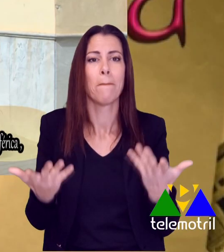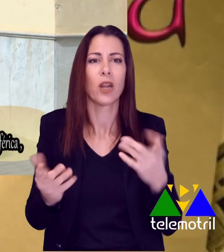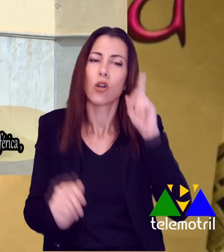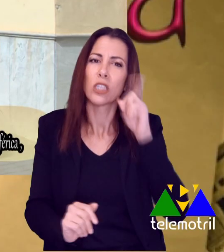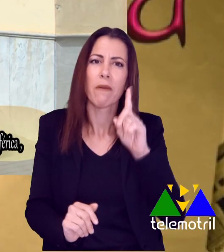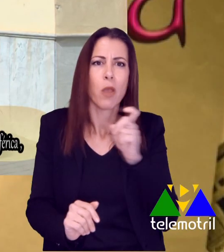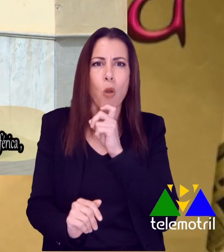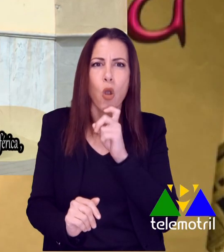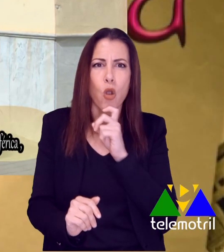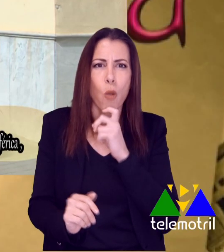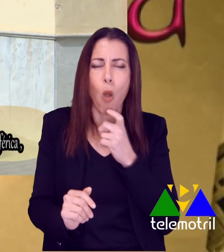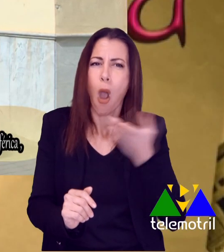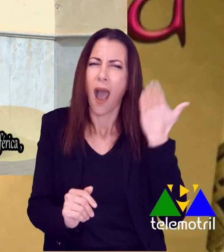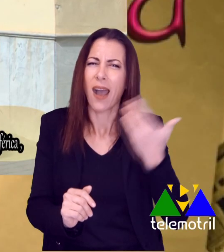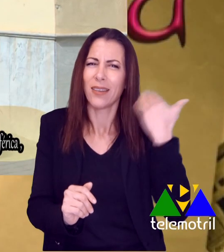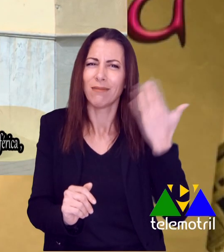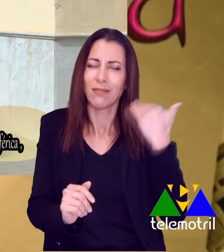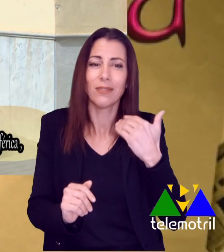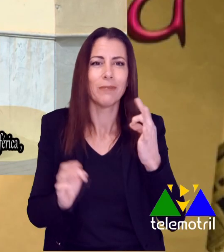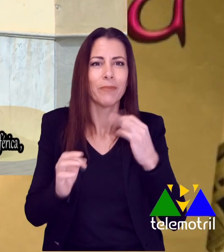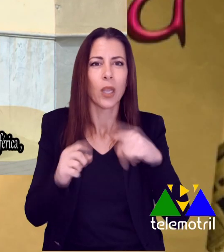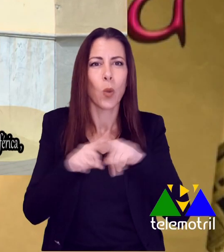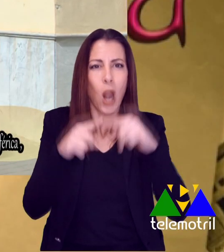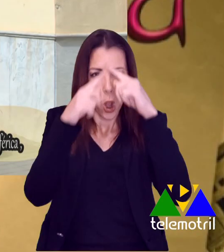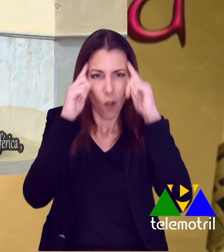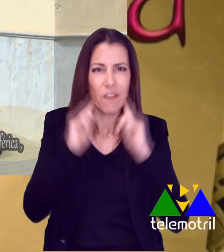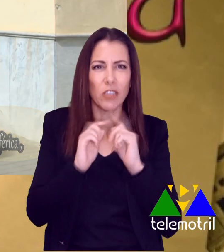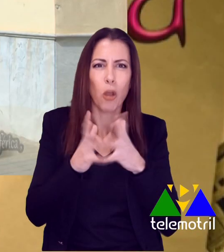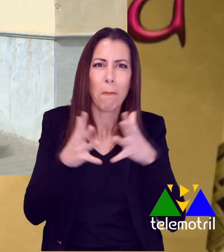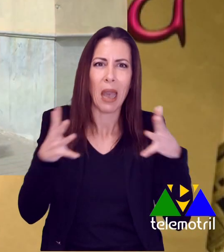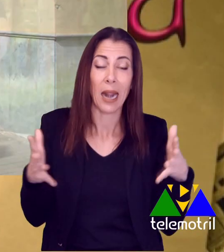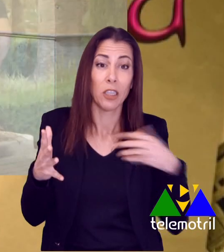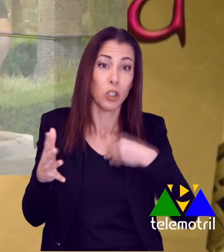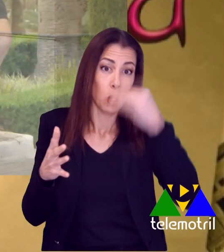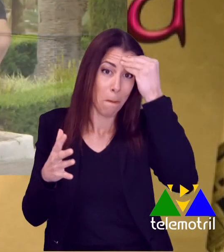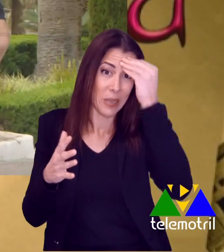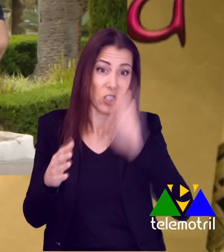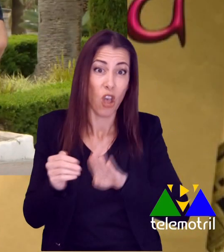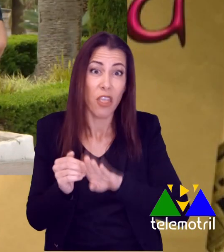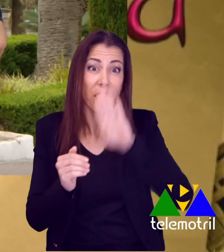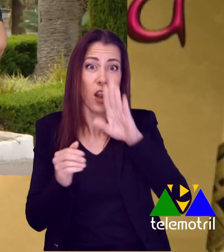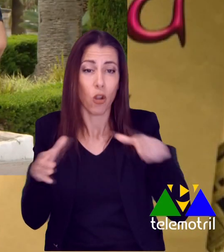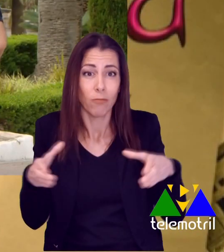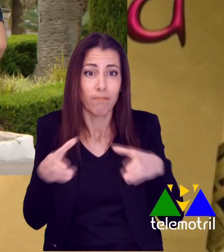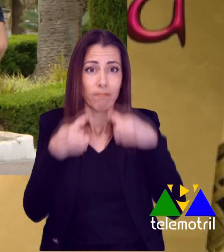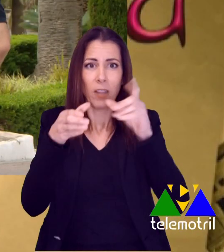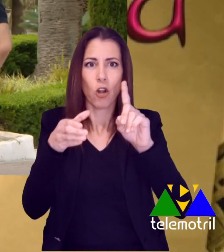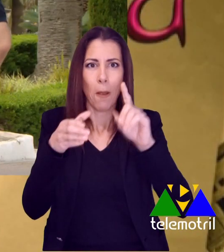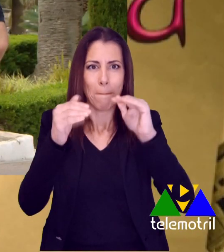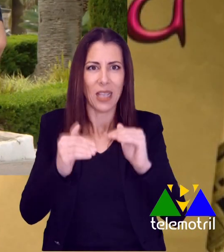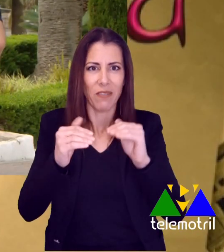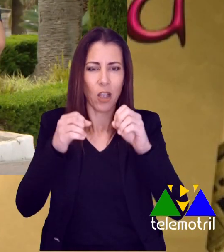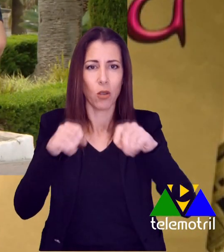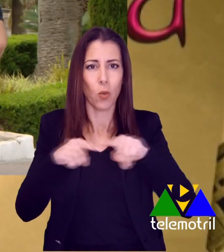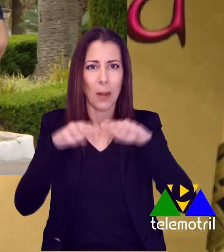sabemos es cómo sería el convento. Si el convento sería más grande, vendría hasta más abajo, porque sí que es verdad que se le autoriza a